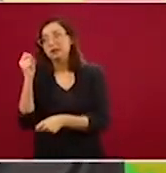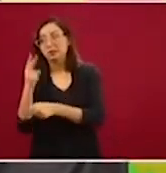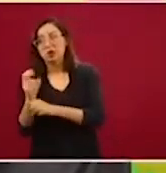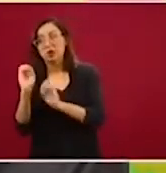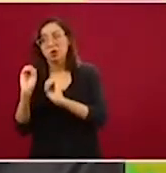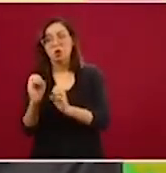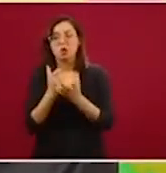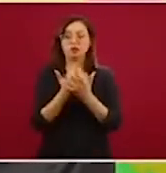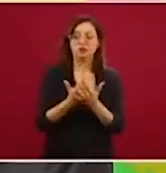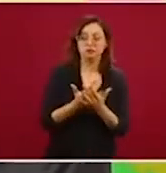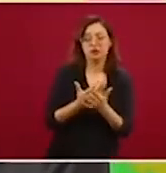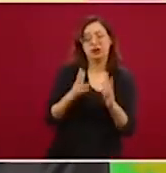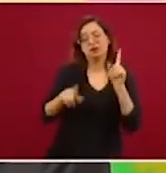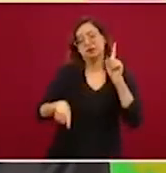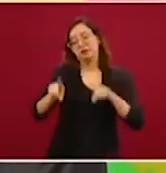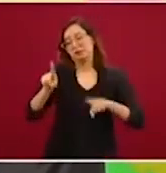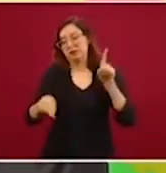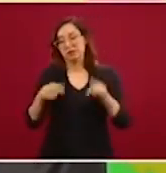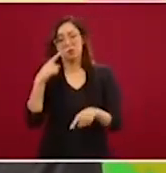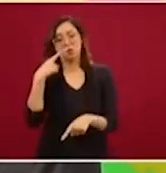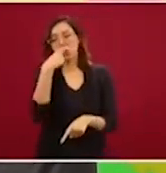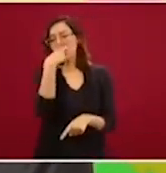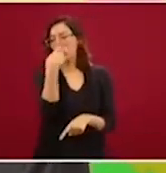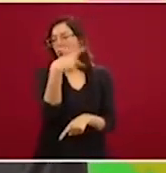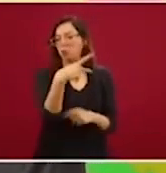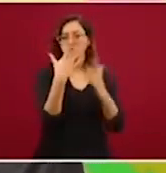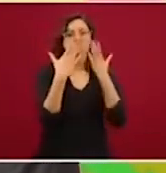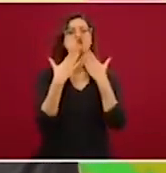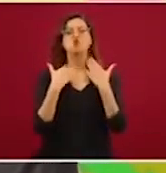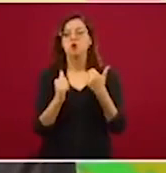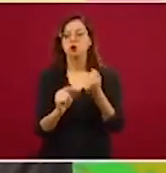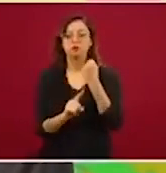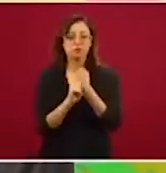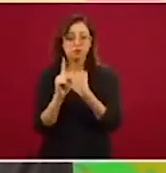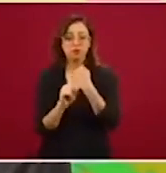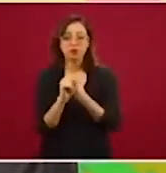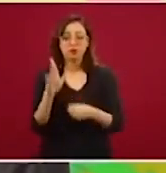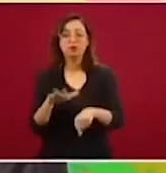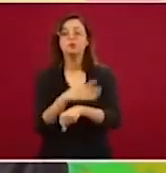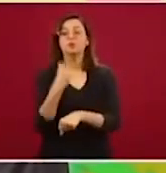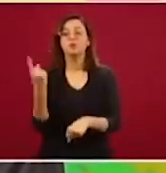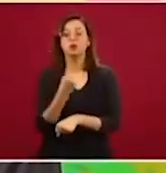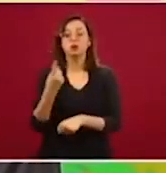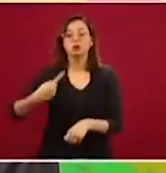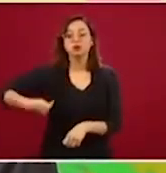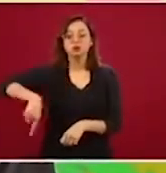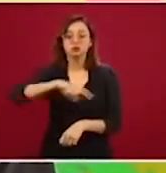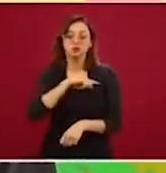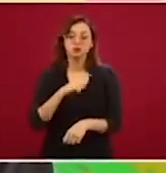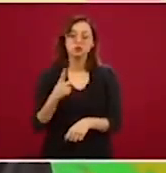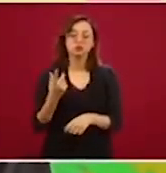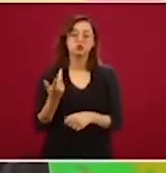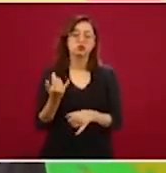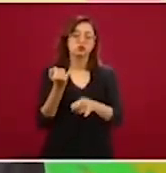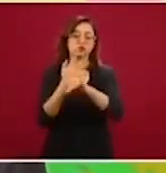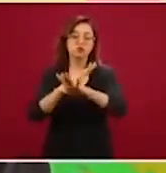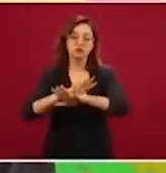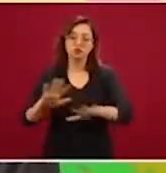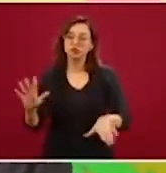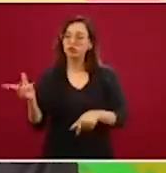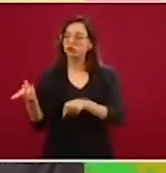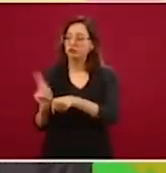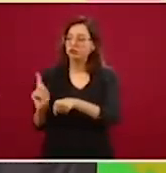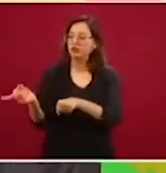conforme se detectan en los estados no hay ningún problema porque nosotros hacemos un corte de información y a mitad del día